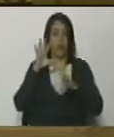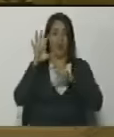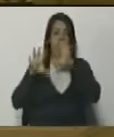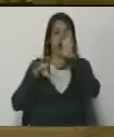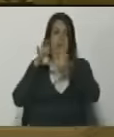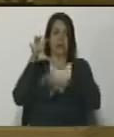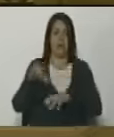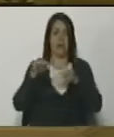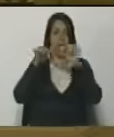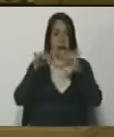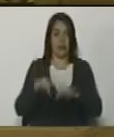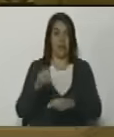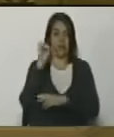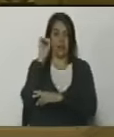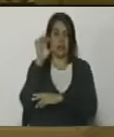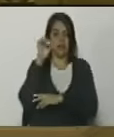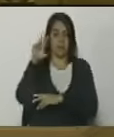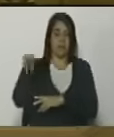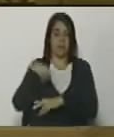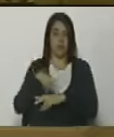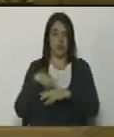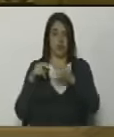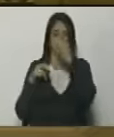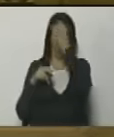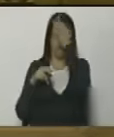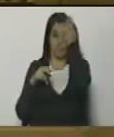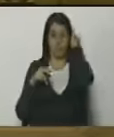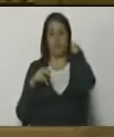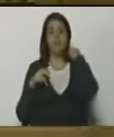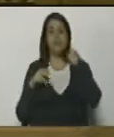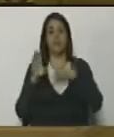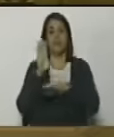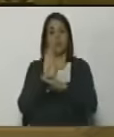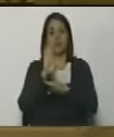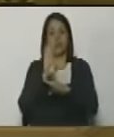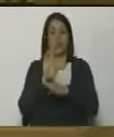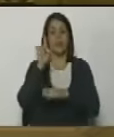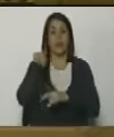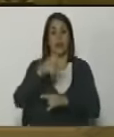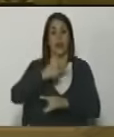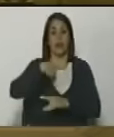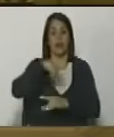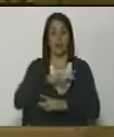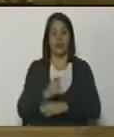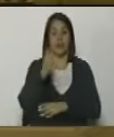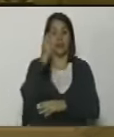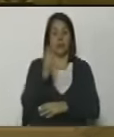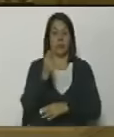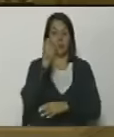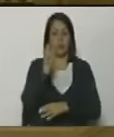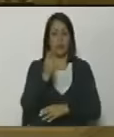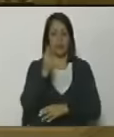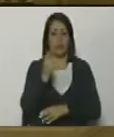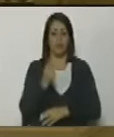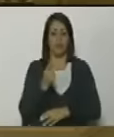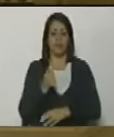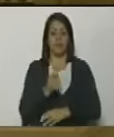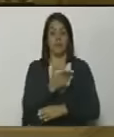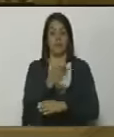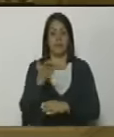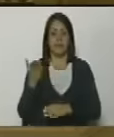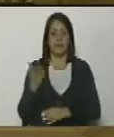mascotas de la Asamblea Nacional que nos cuidan y nos protegen también a los diputados y diputadas. Para